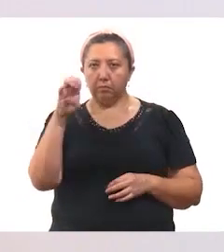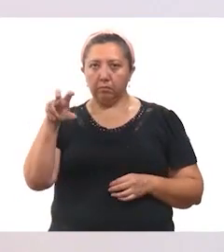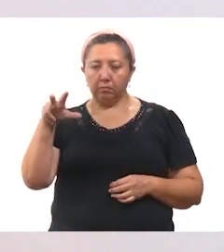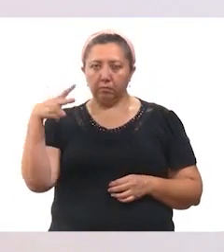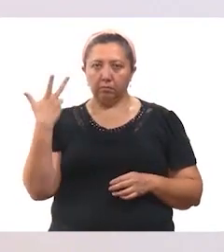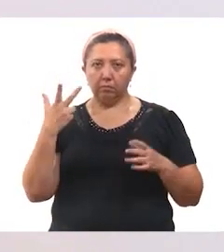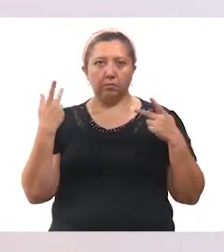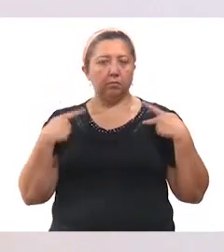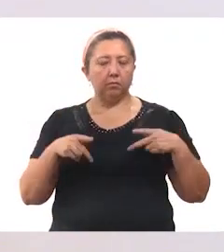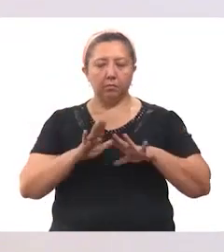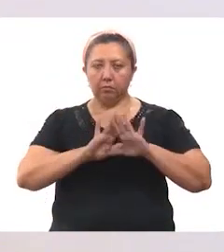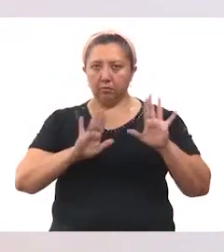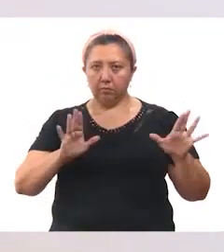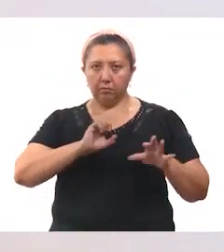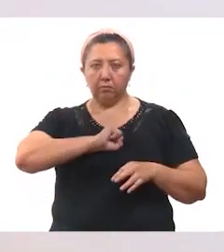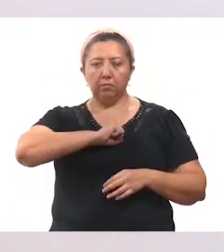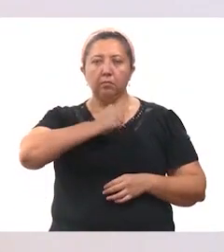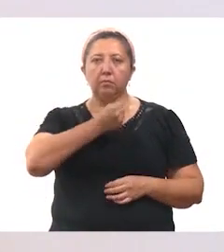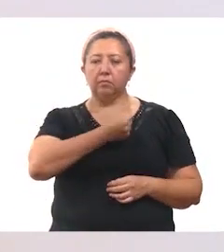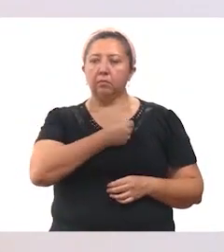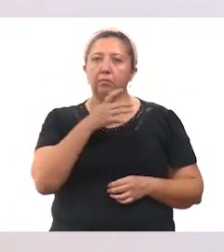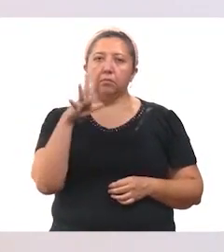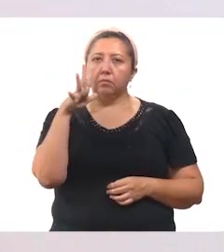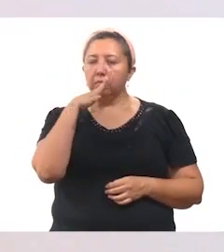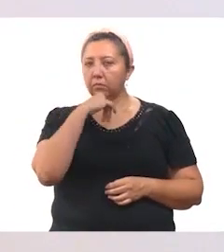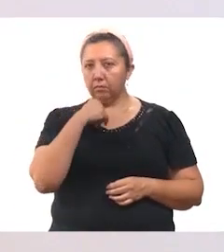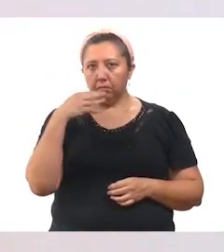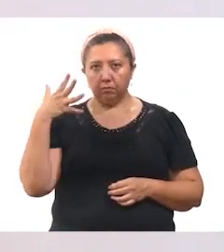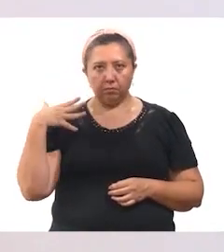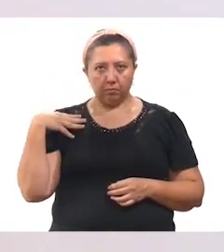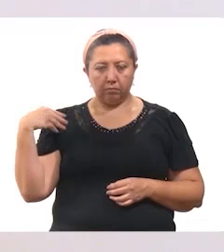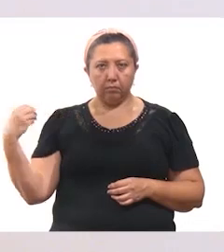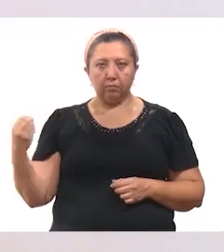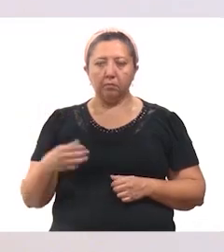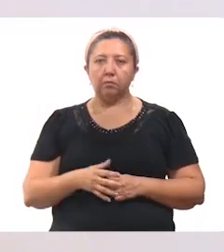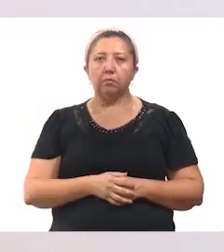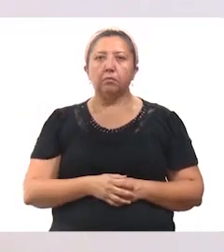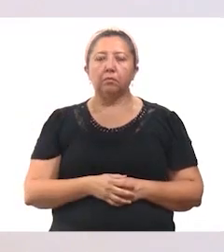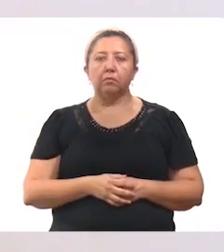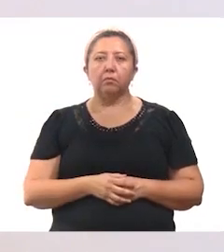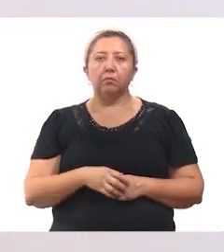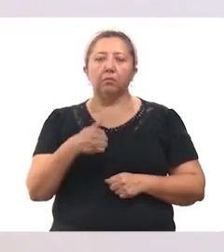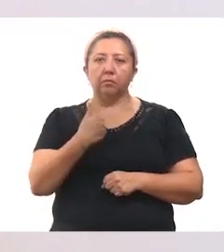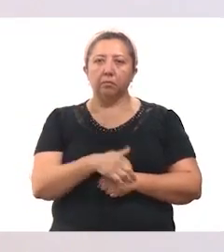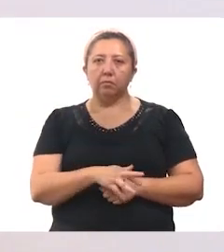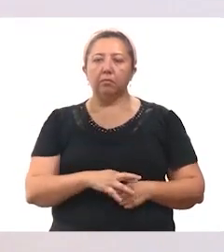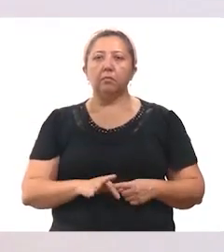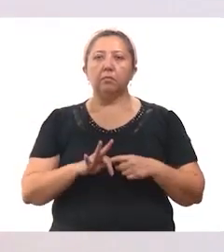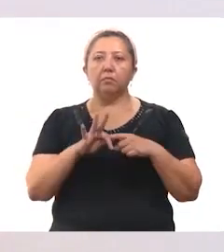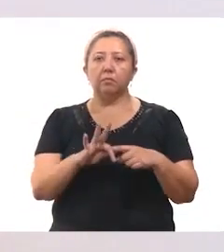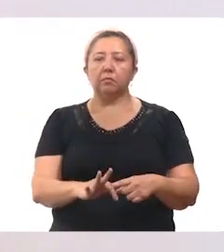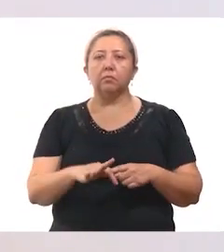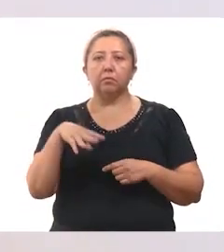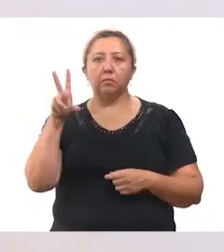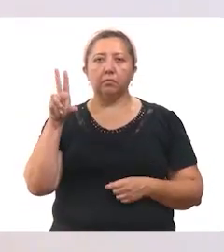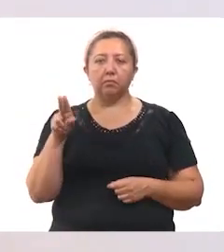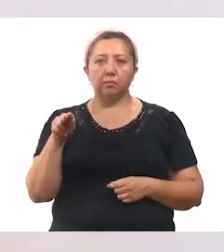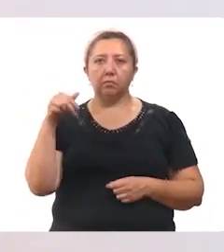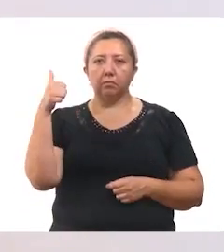72.413 pacientes ya se recuperaron, no presentan síntomas ni pueden contagiar. Esta cifra representa